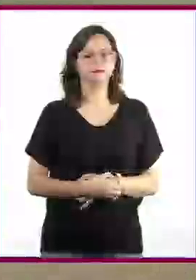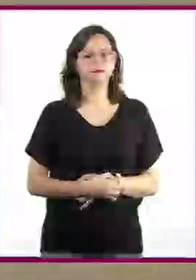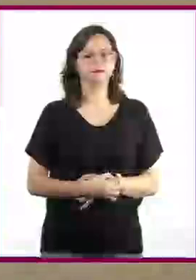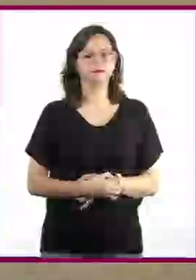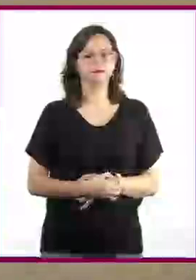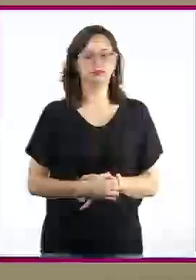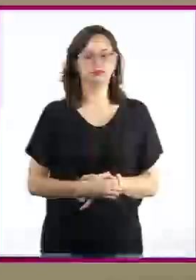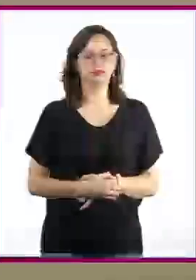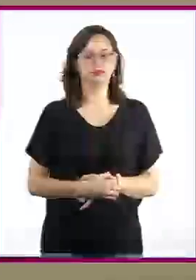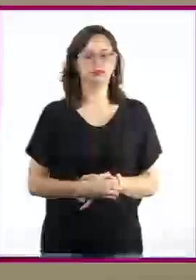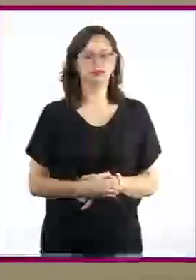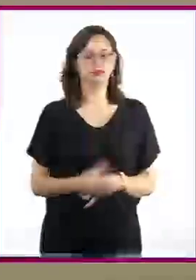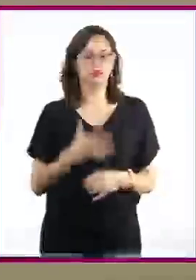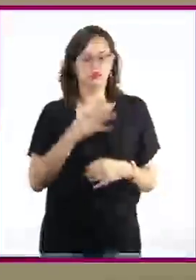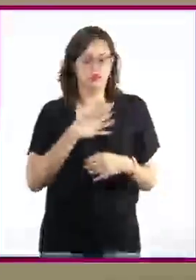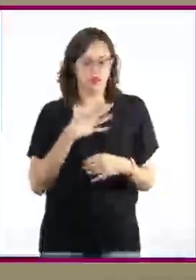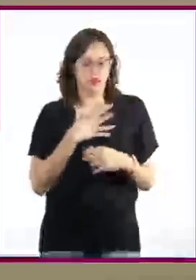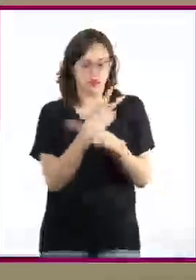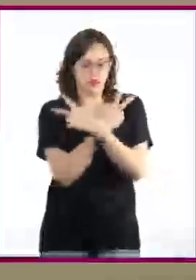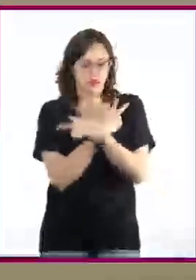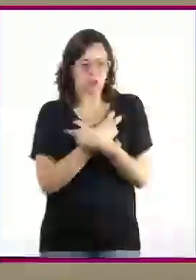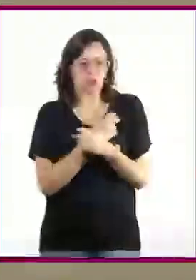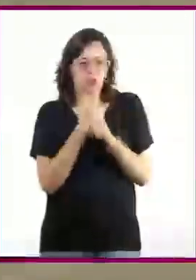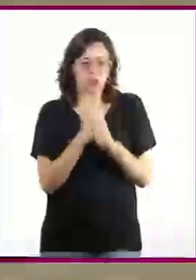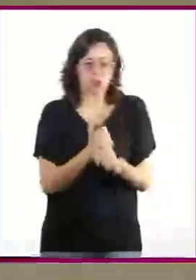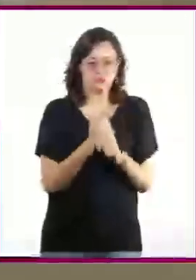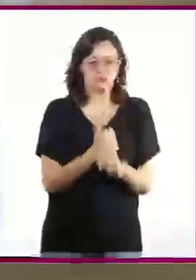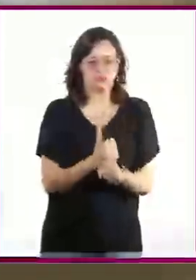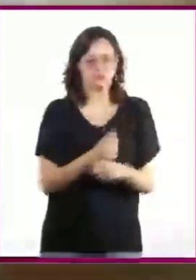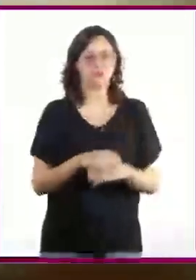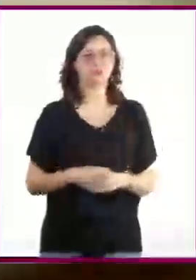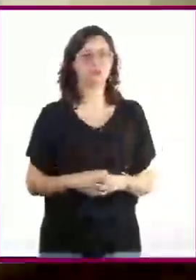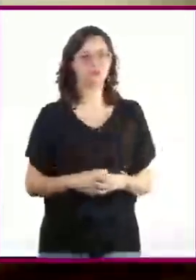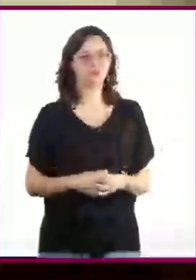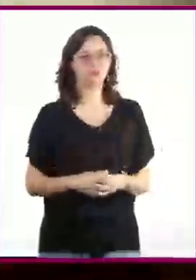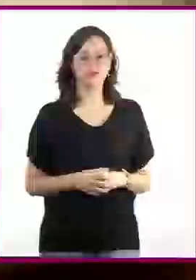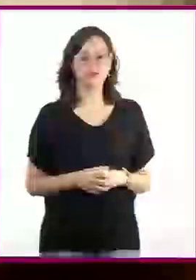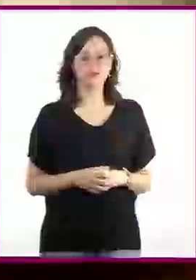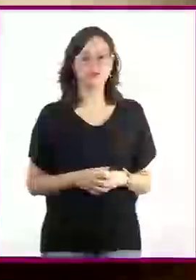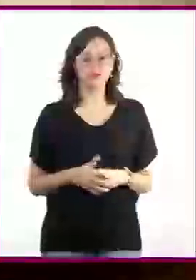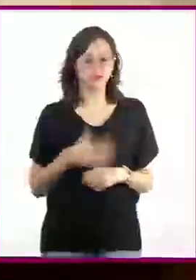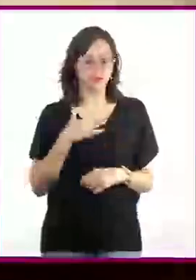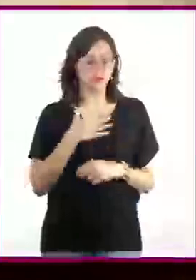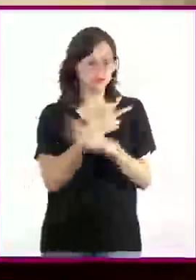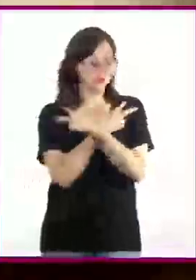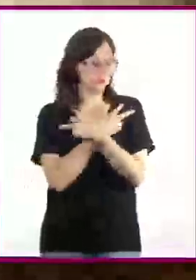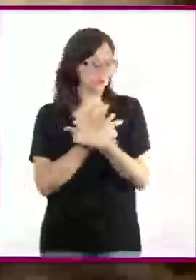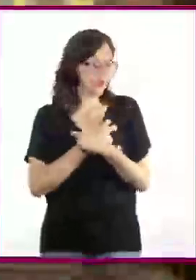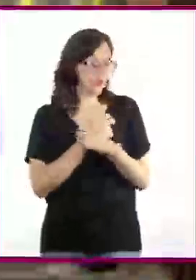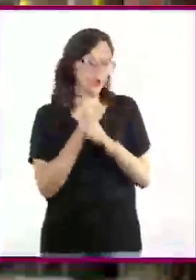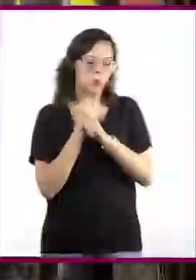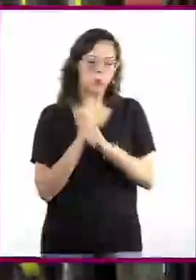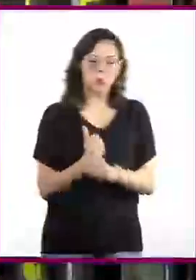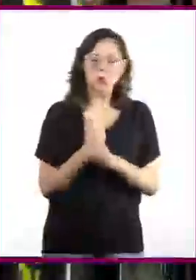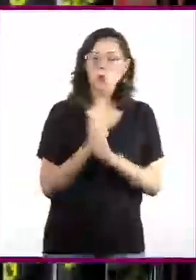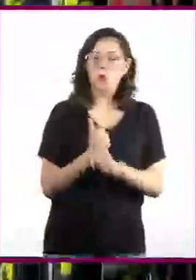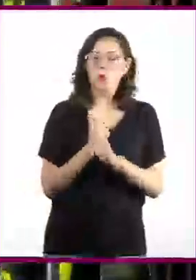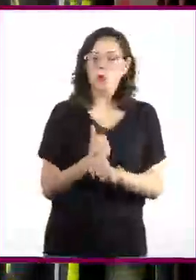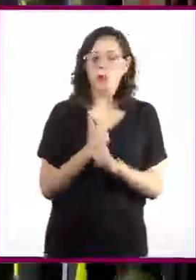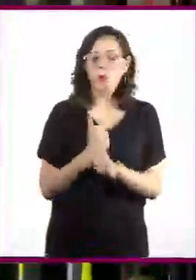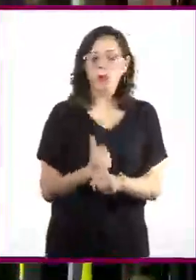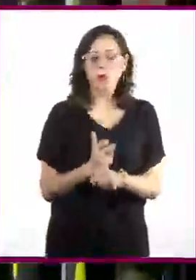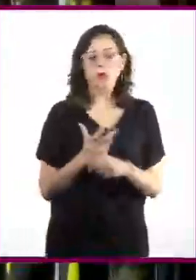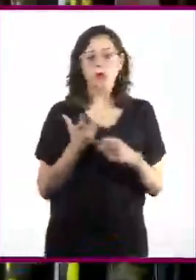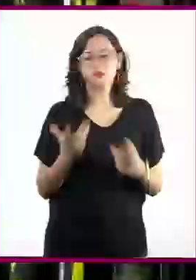Tengo esos huesos hechos a las penas. Miguel Hernández. Tengo estos huesos hechos a las penas y a las